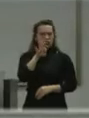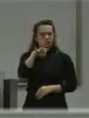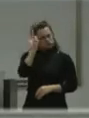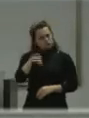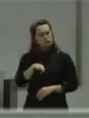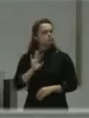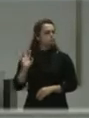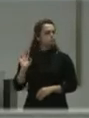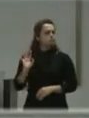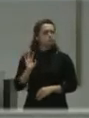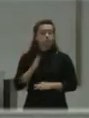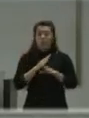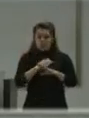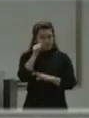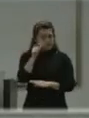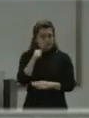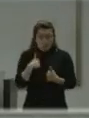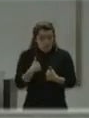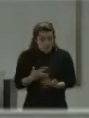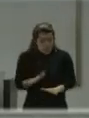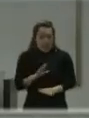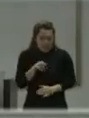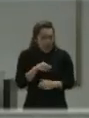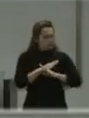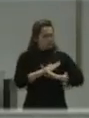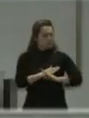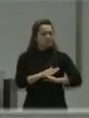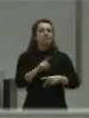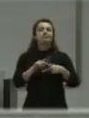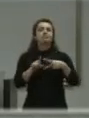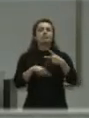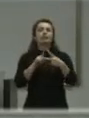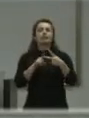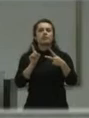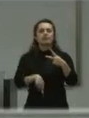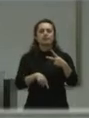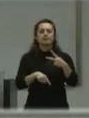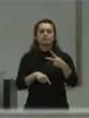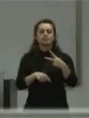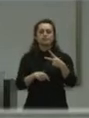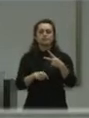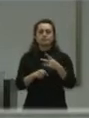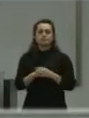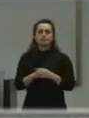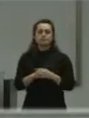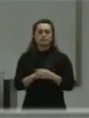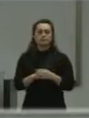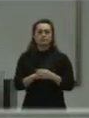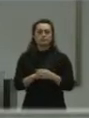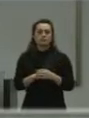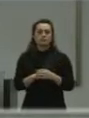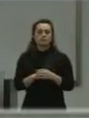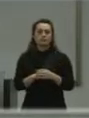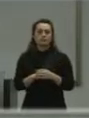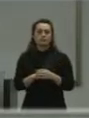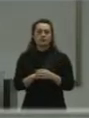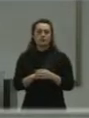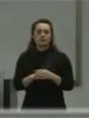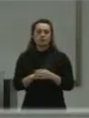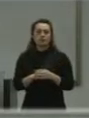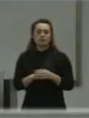embarazos no deseados O Pues cuando se cuando se